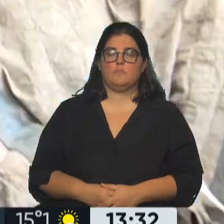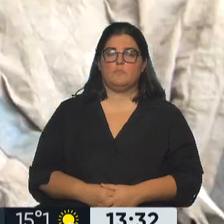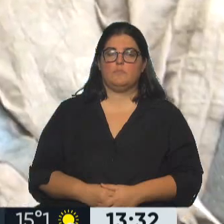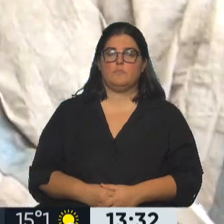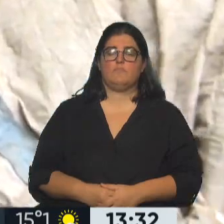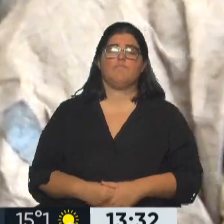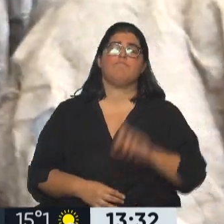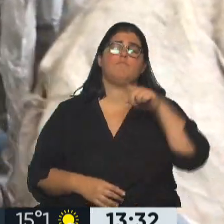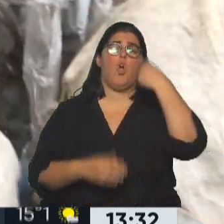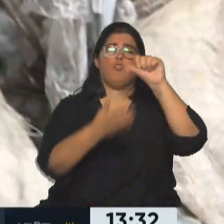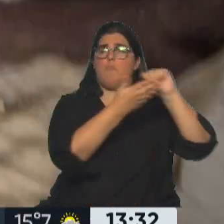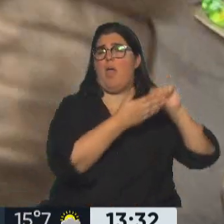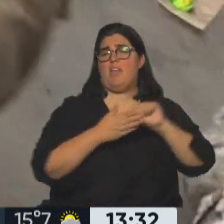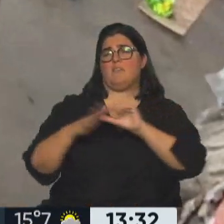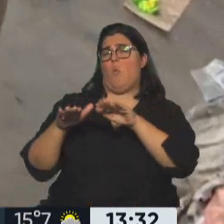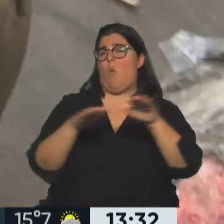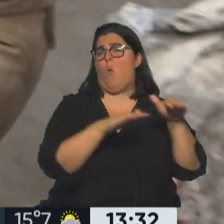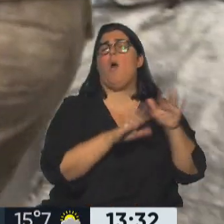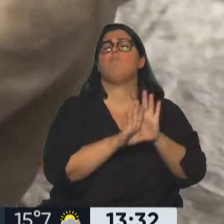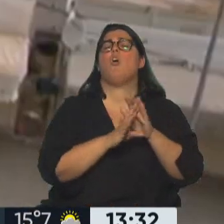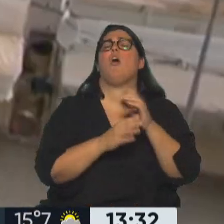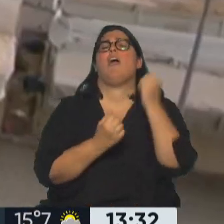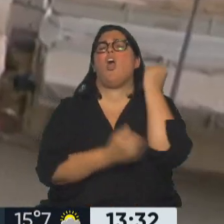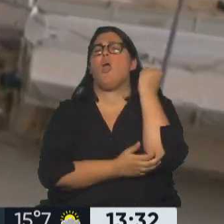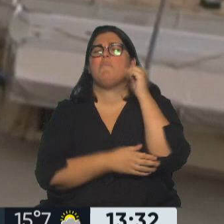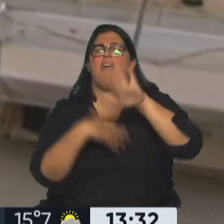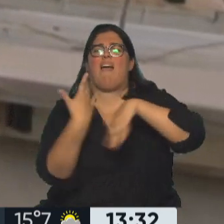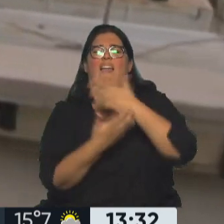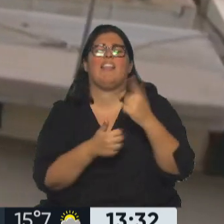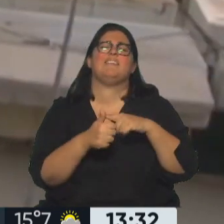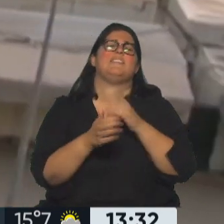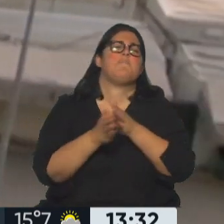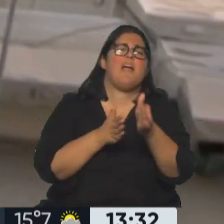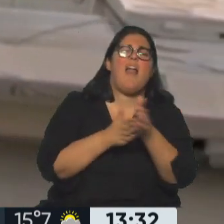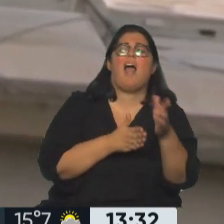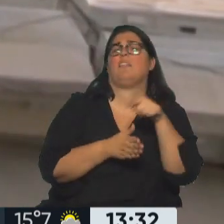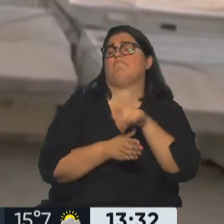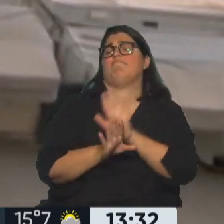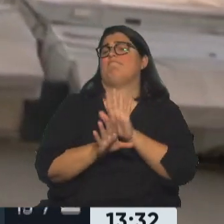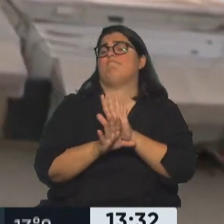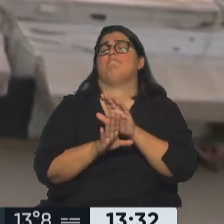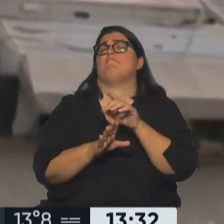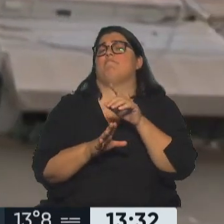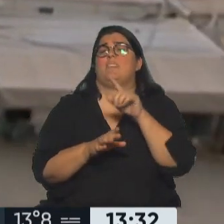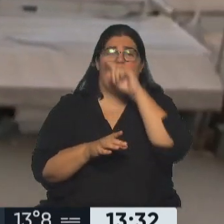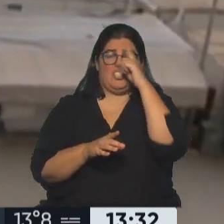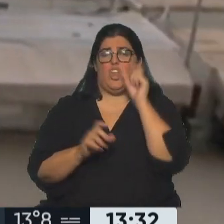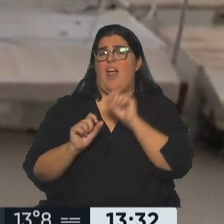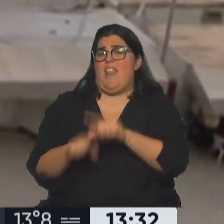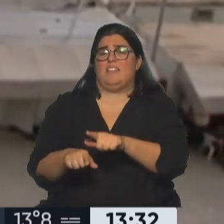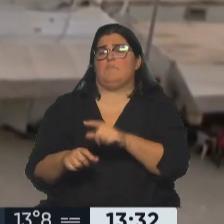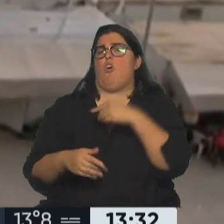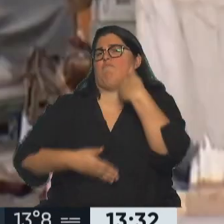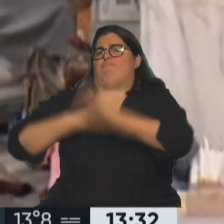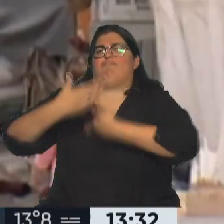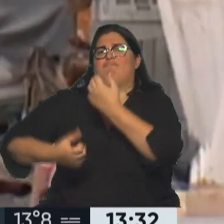Como en otros países, la aguda crisis económica y los migrantes son los ingredientes de la receta en la que prospera este nacionalismo transversal